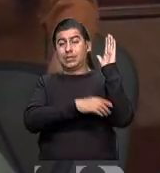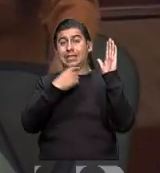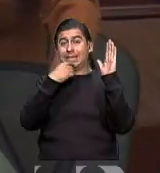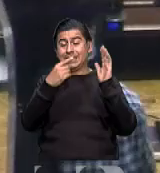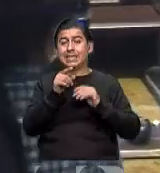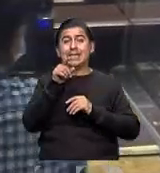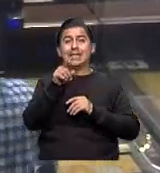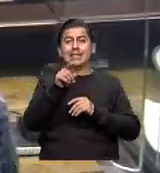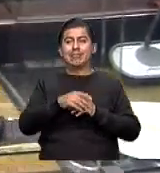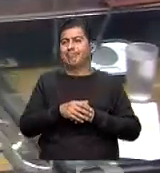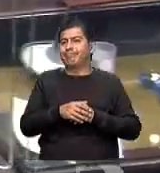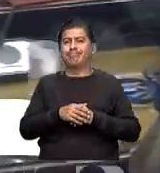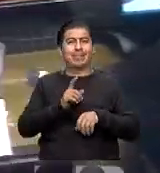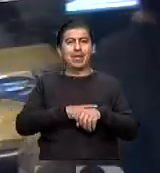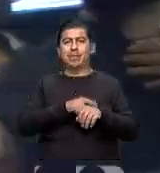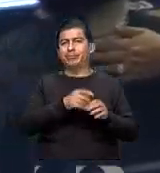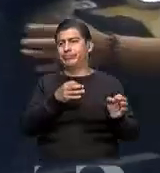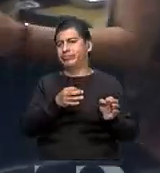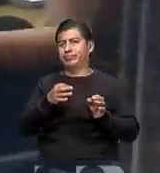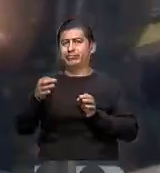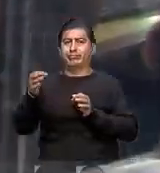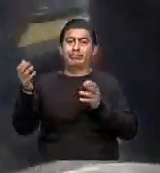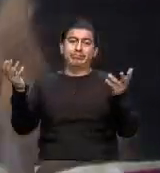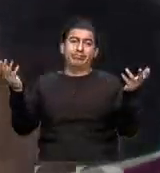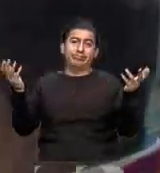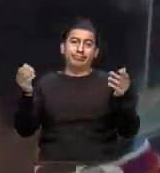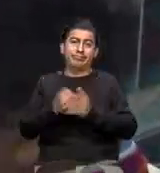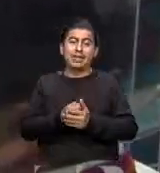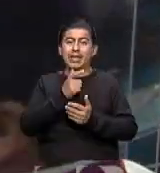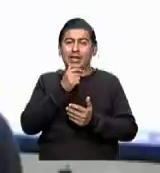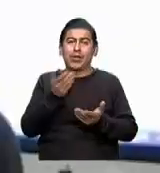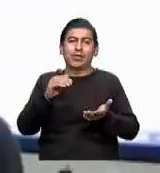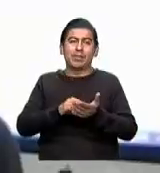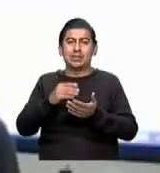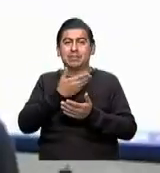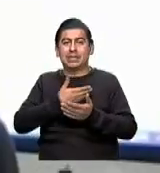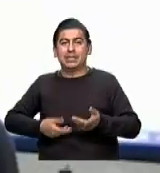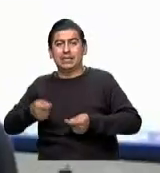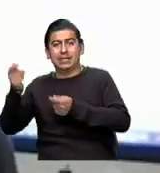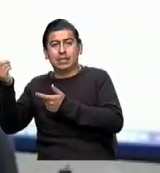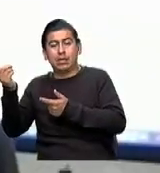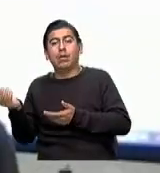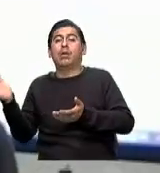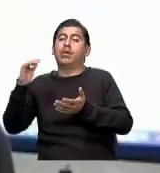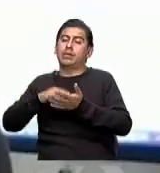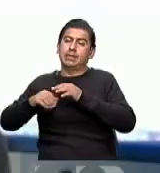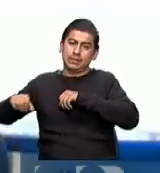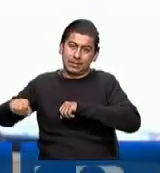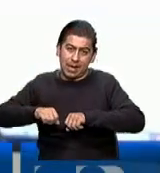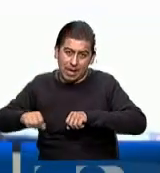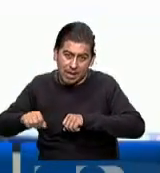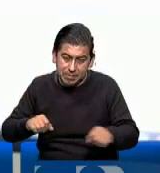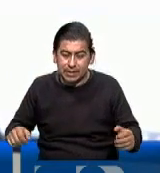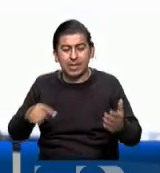que ese proceso lleva tiempo y termina una vez más en manos del ejecutivo tendríamos que seguir todo el trámite ordinario es decir y